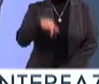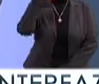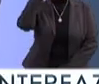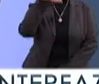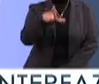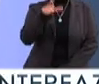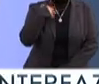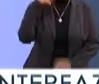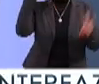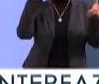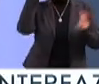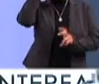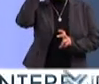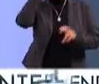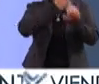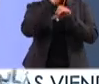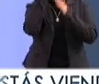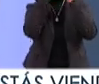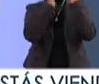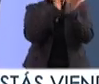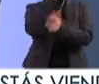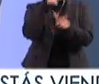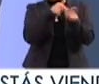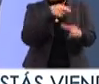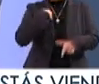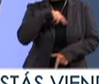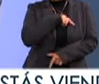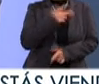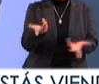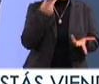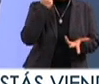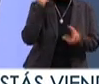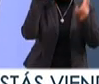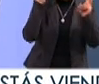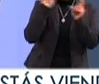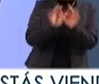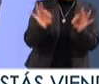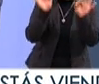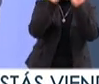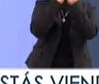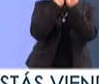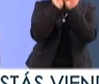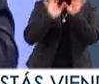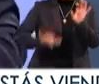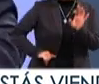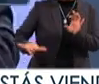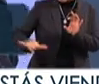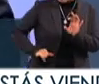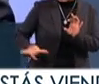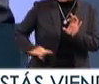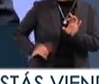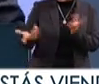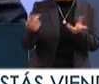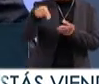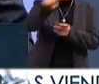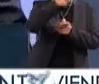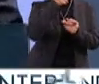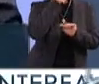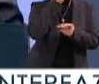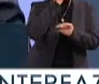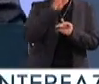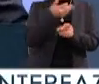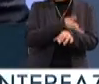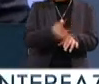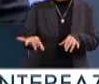lunes de nuestra sección orientación vocacional gracias por continuar con nosotros vamos a hablar de un tema muy muy interesante que creo que a muchos padres de